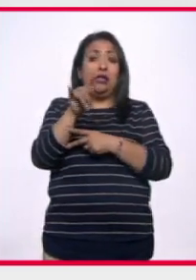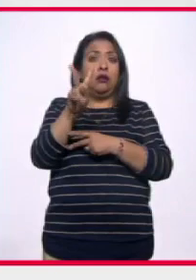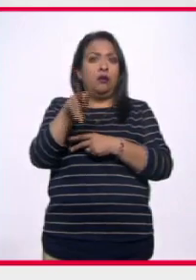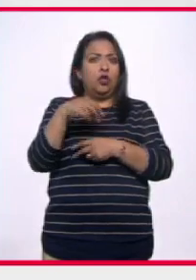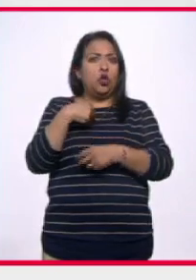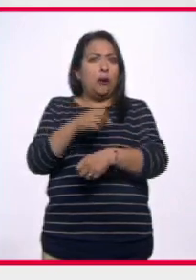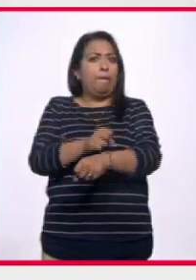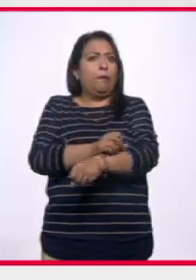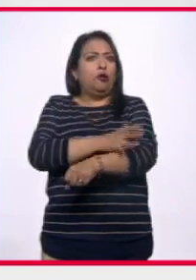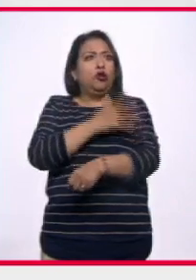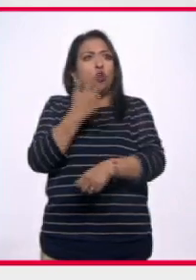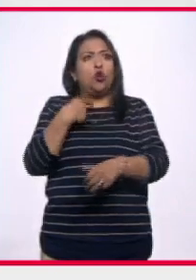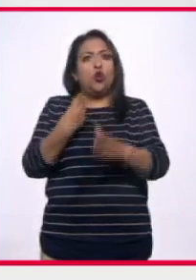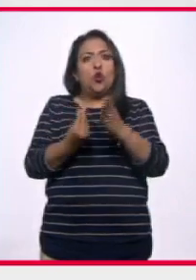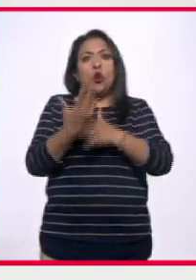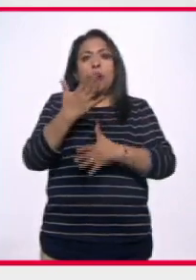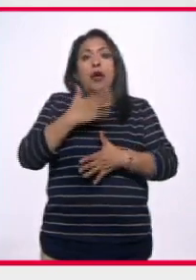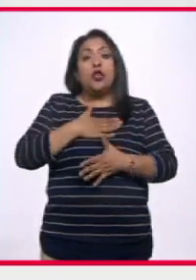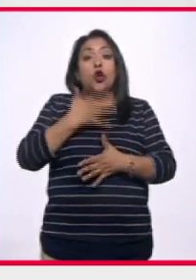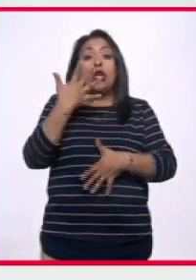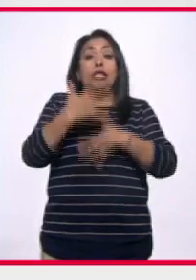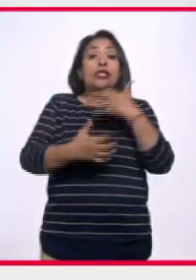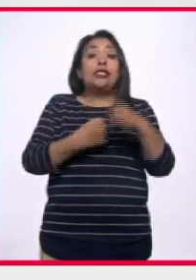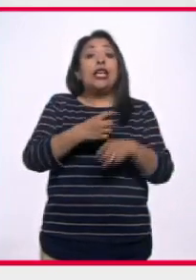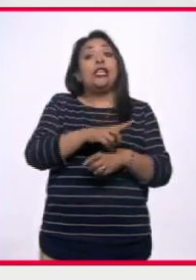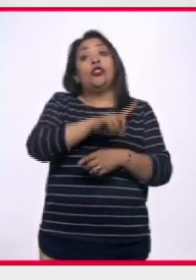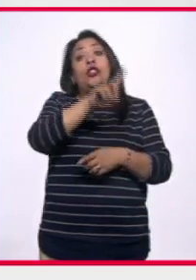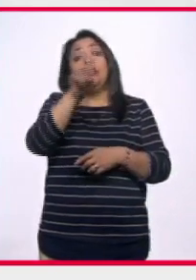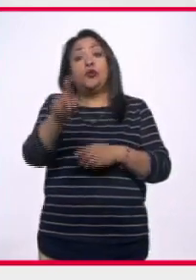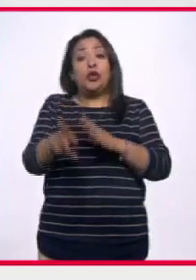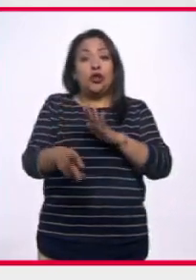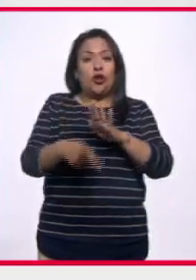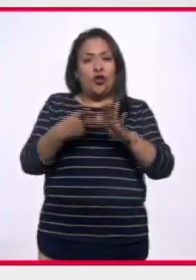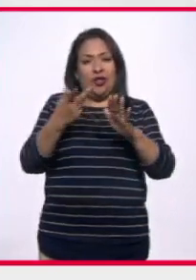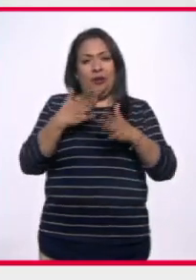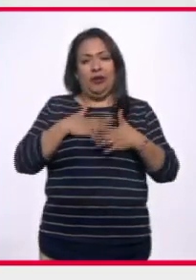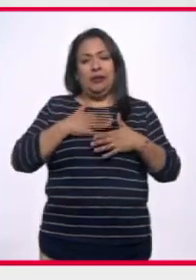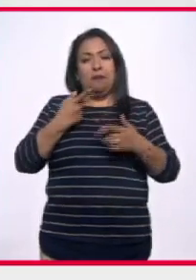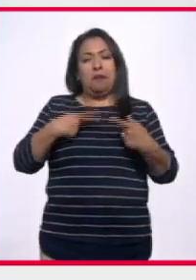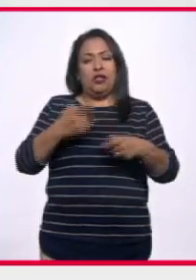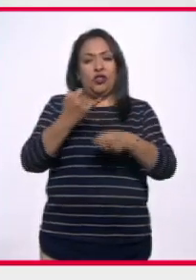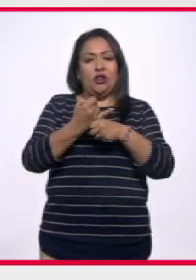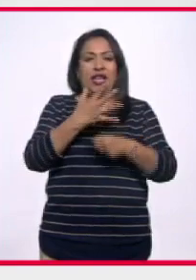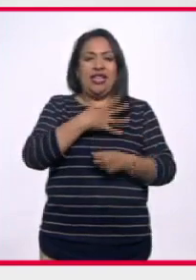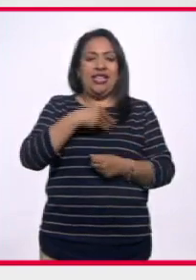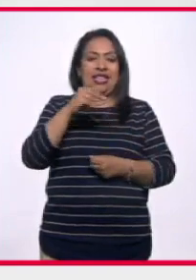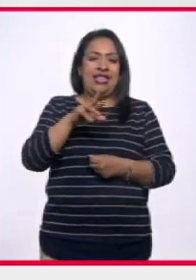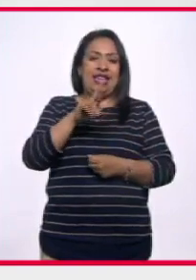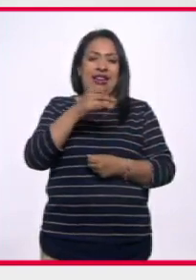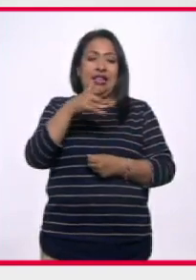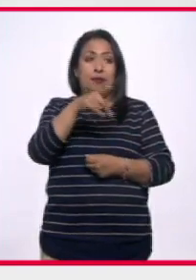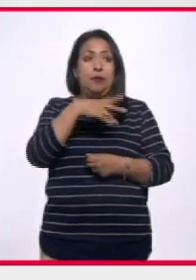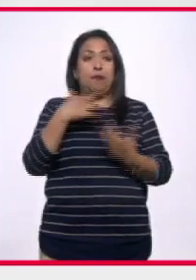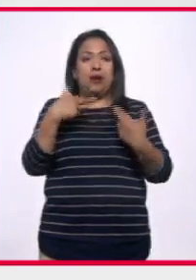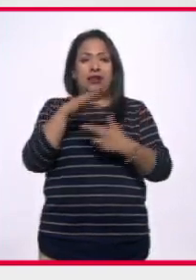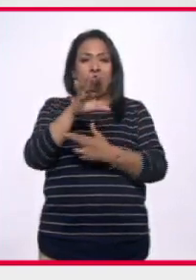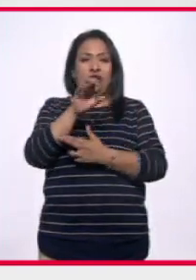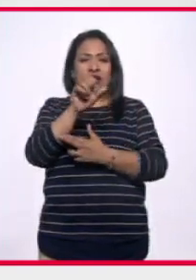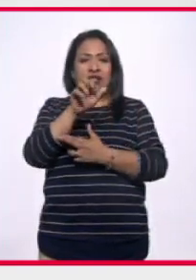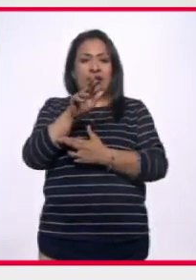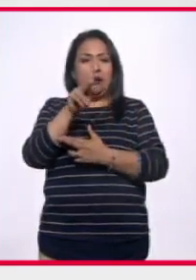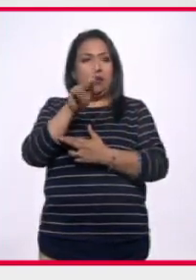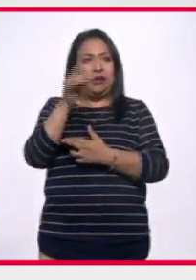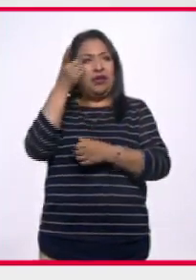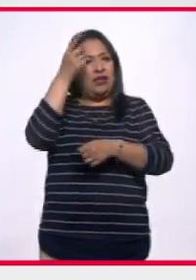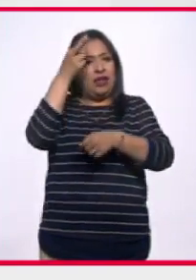emocionada ahora de esta nueva york 15 años después a abordar de nuevo la hija del regimiento' el maestro césar piña está a cargo